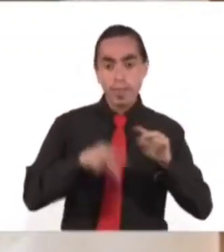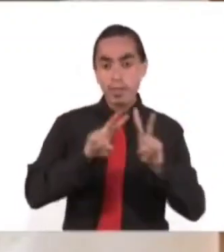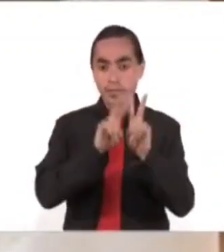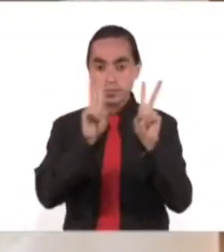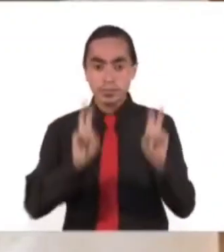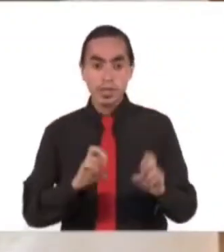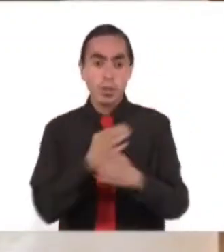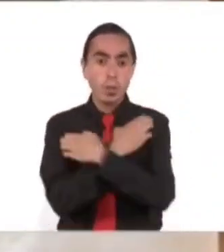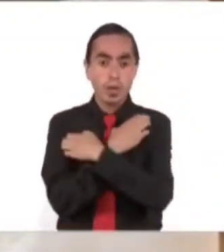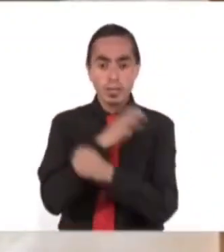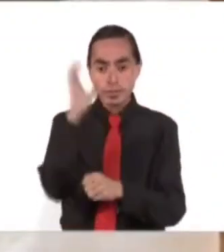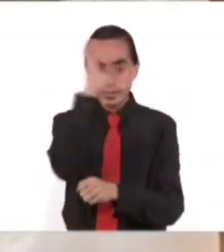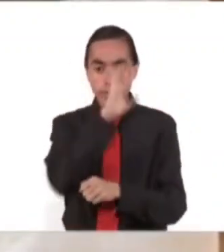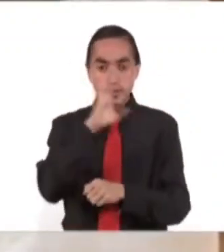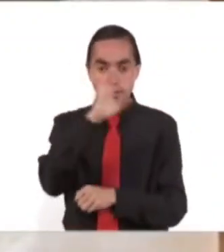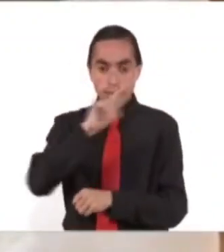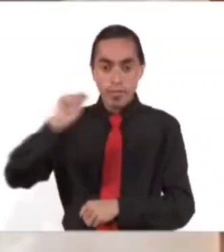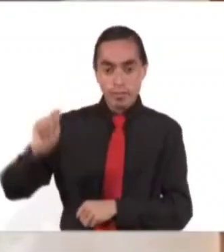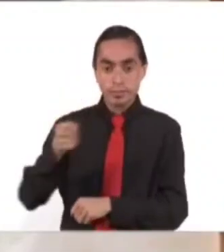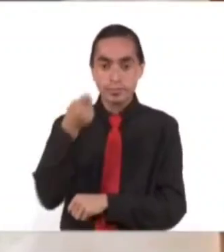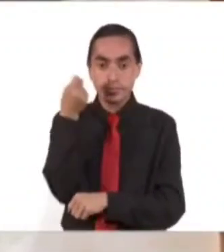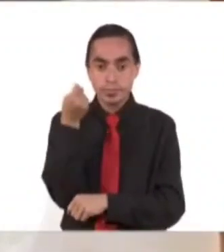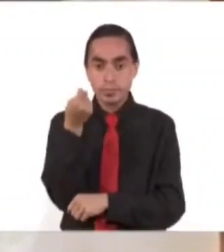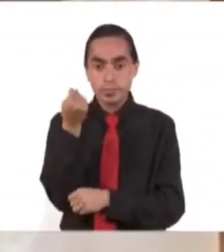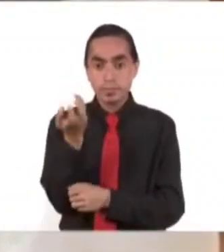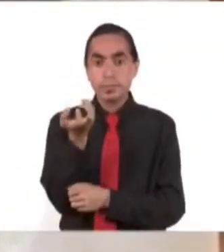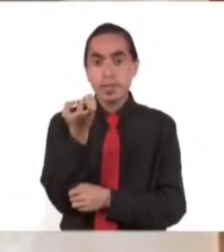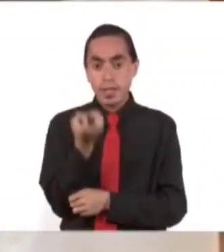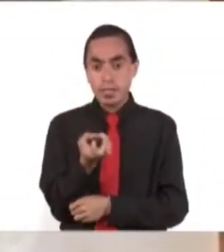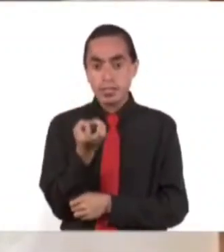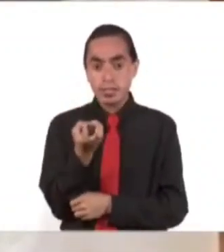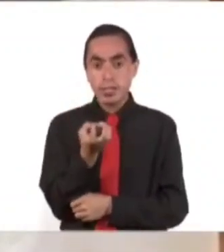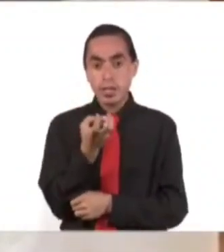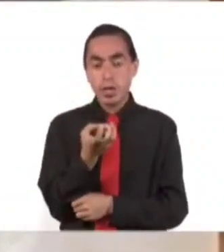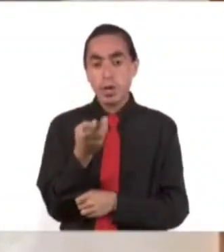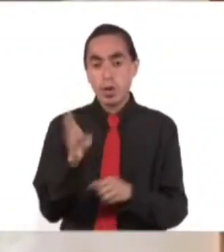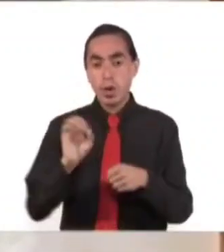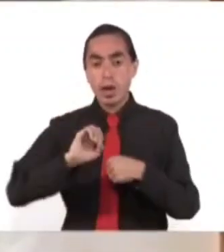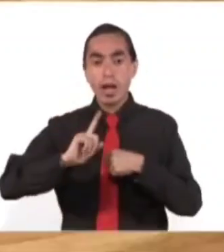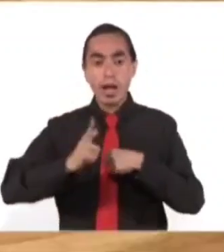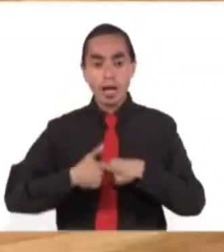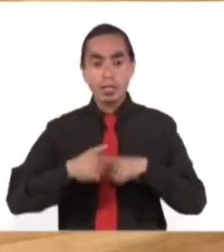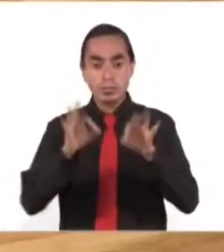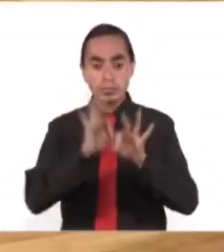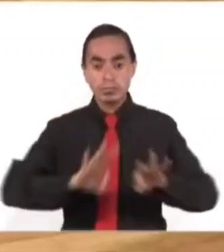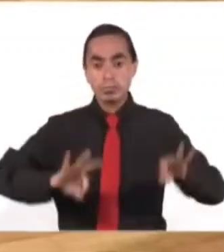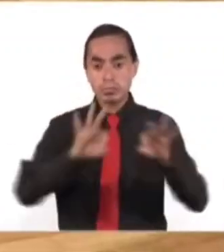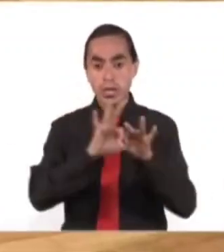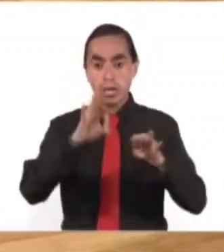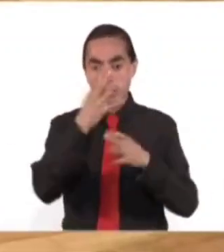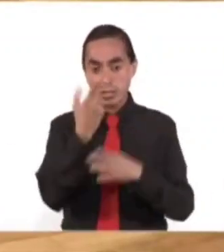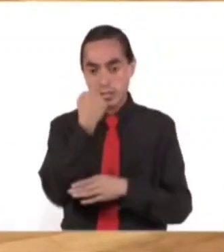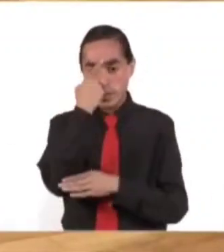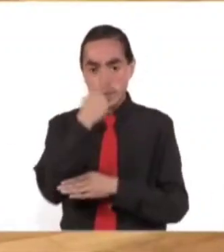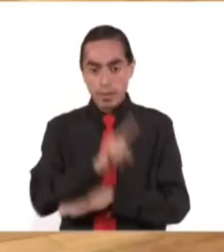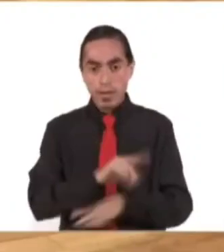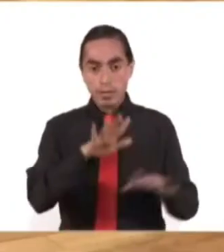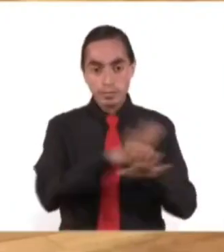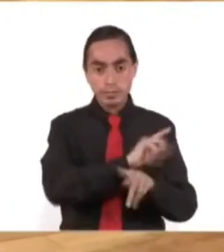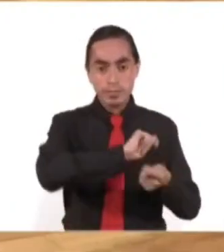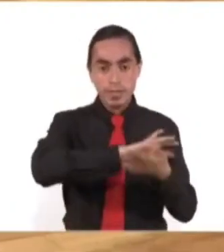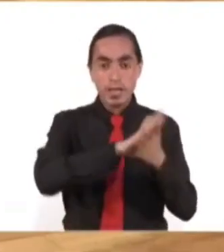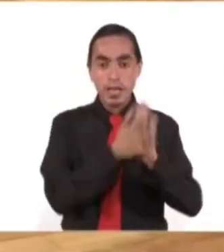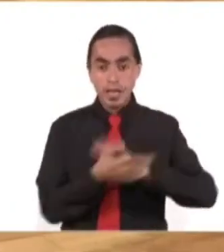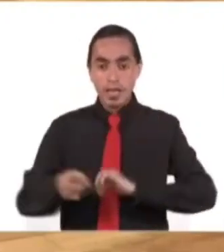la ciencia, la tecnología, entendidos estos como pilares de la transformación que demanda hoy día la